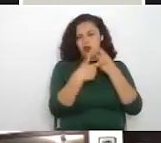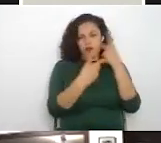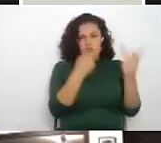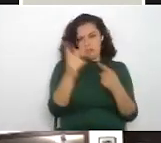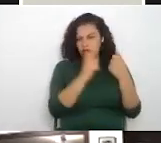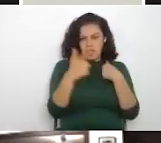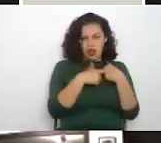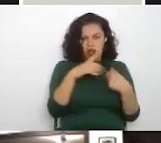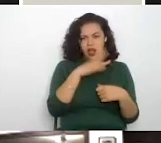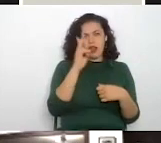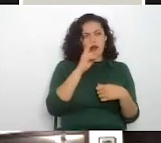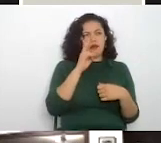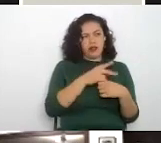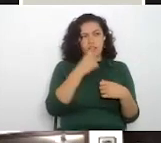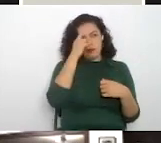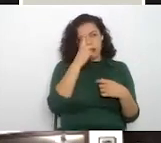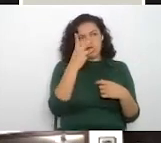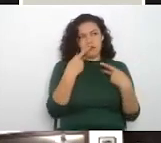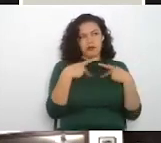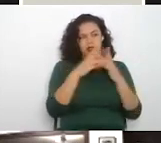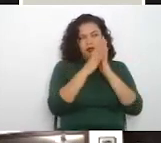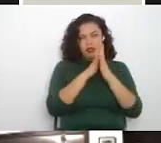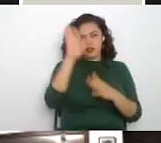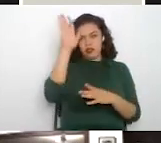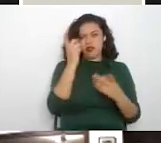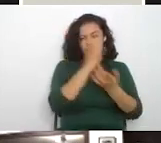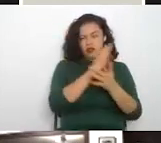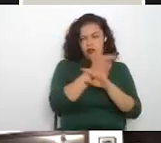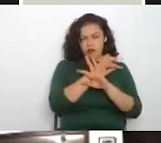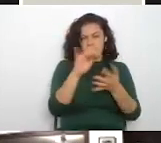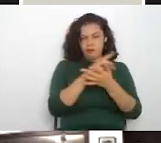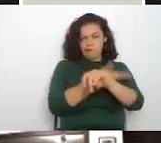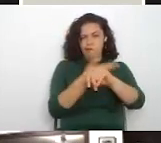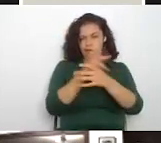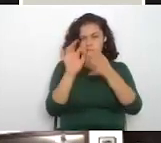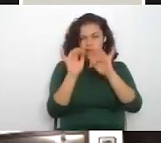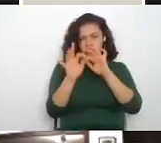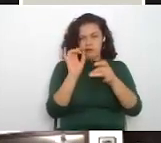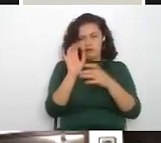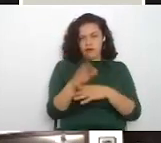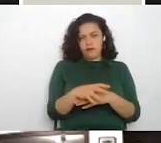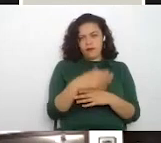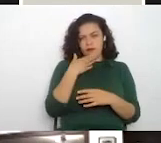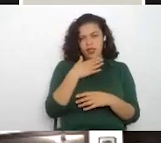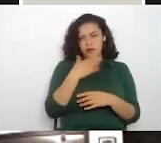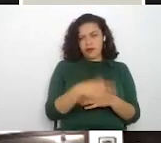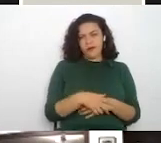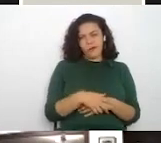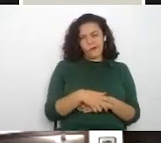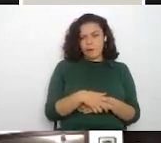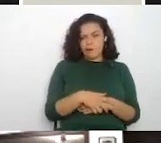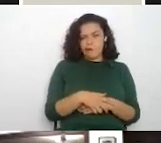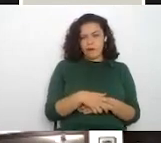3 participaciones, ok, pero nada más están registrando, ¿verdad? Ok, bien. Entonces, ya